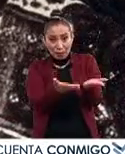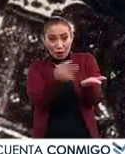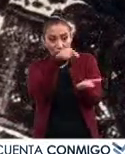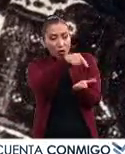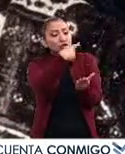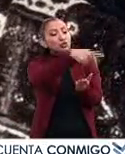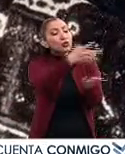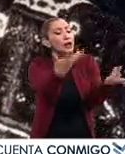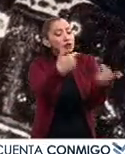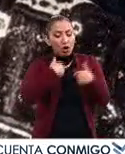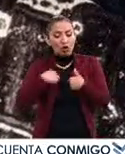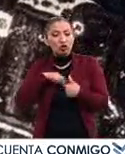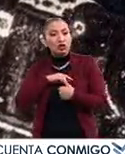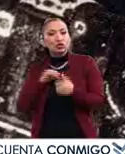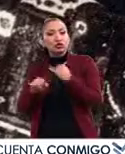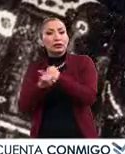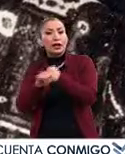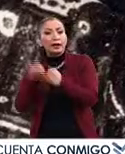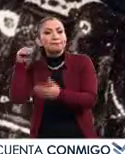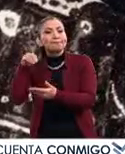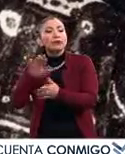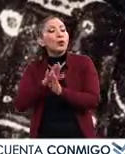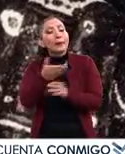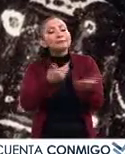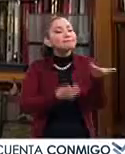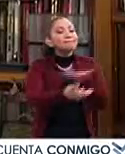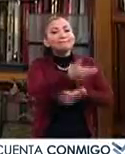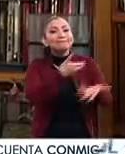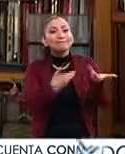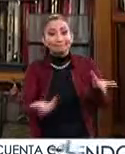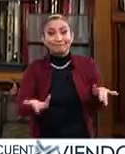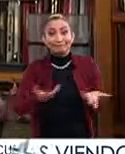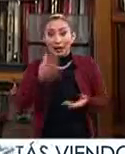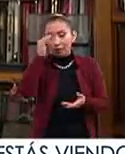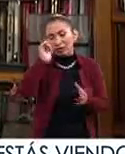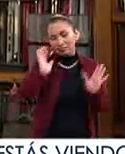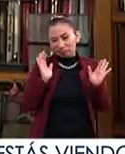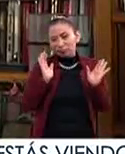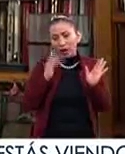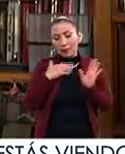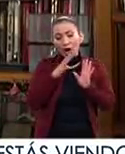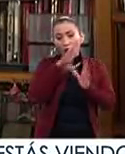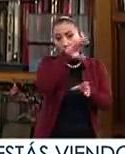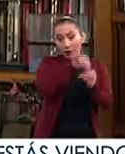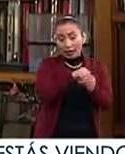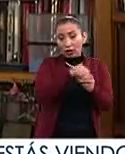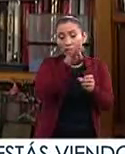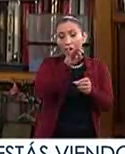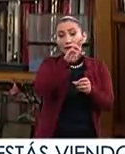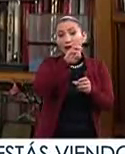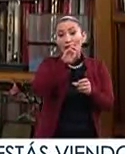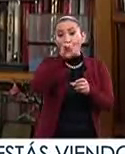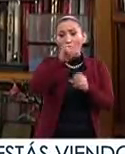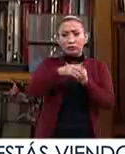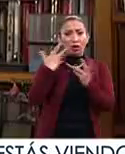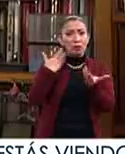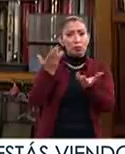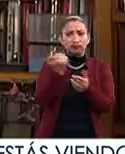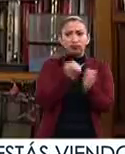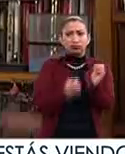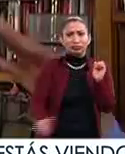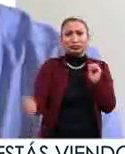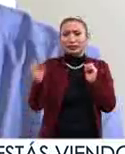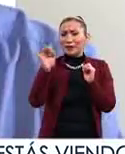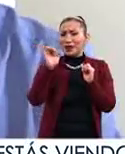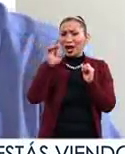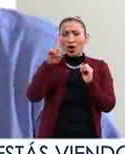editan ustedes o las hacemos virtuales. Claro. Bueno, aunque las obras completas de Freud en todo el planeta son bestsellers, porque Freud